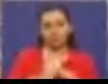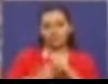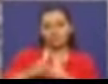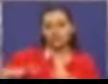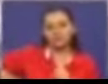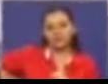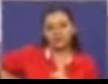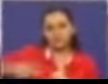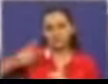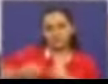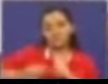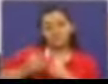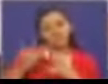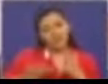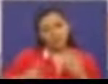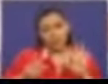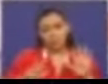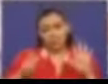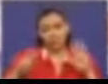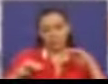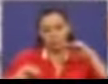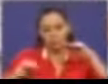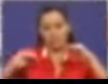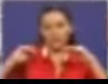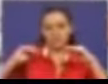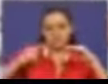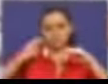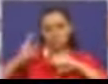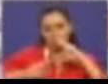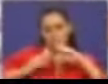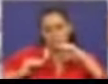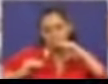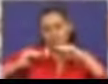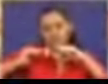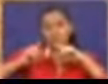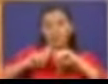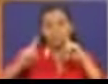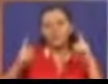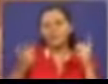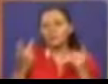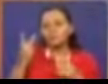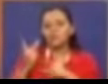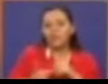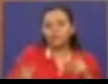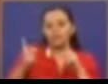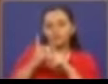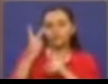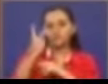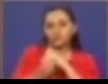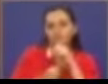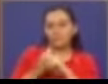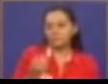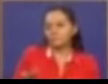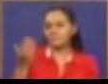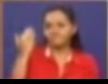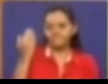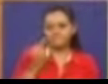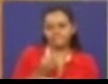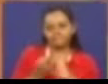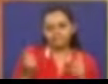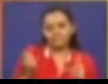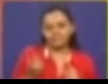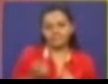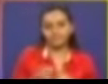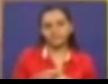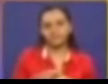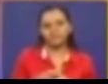estemos muy por arriba del puesto 82 a nivel mundial, pero estamos trabajando en el 2014 con datos del